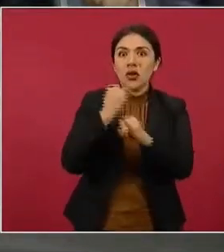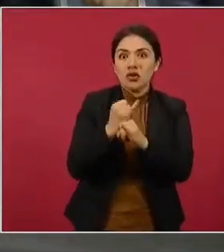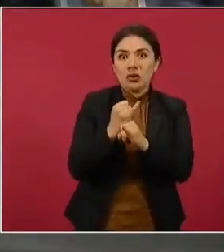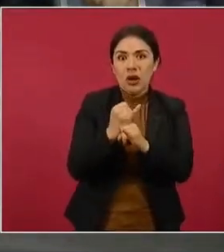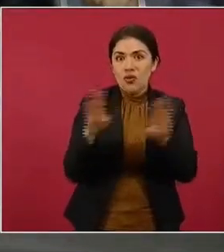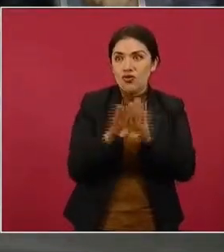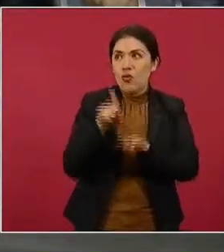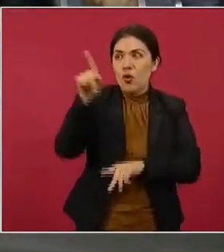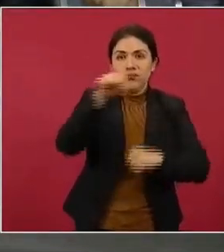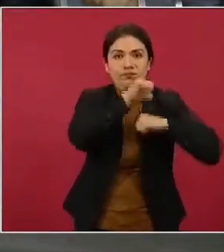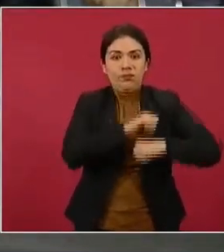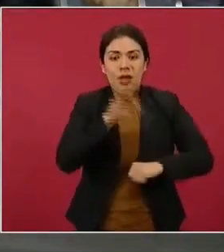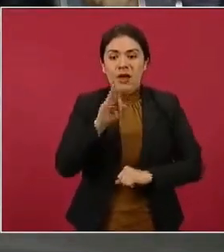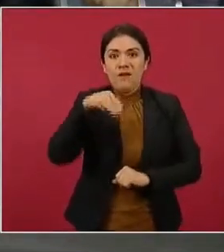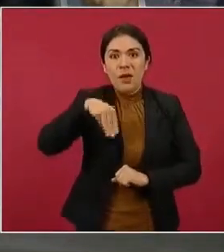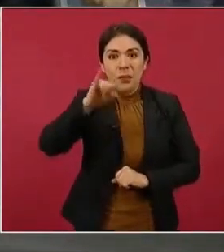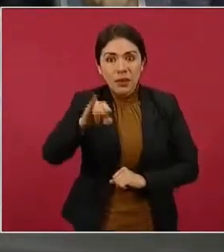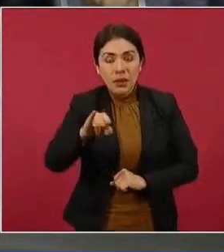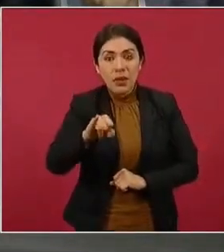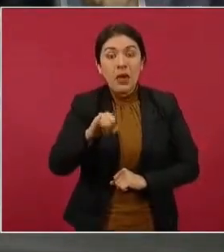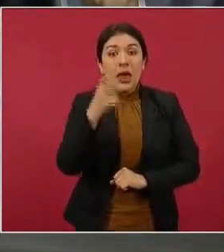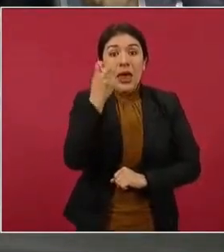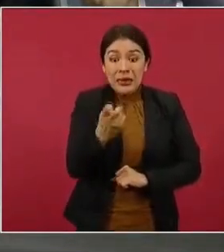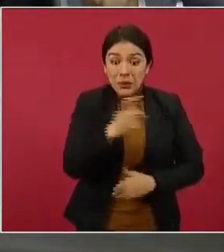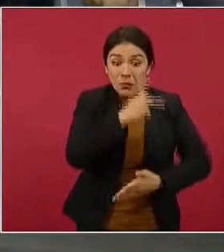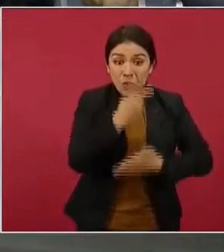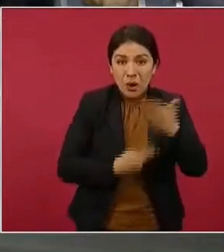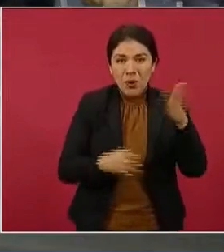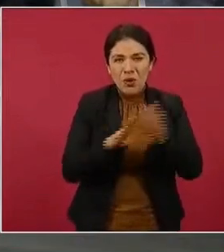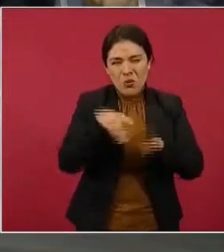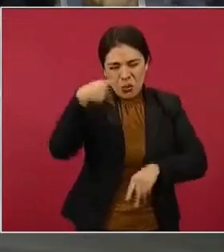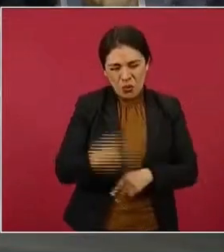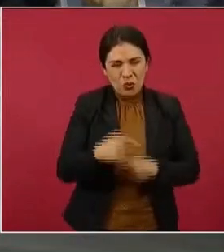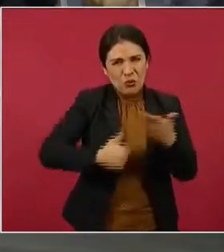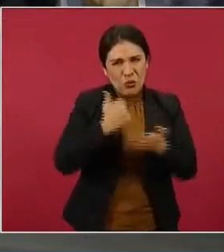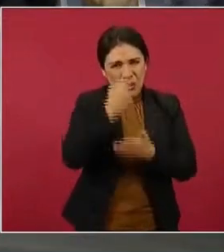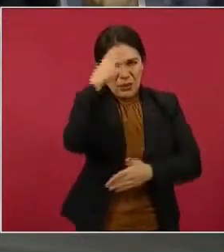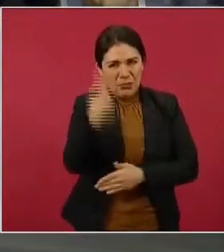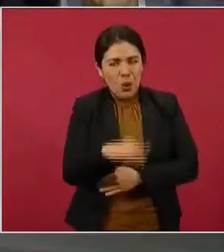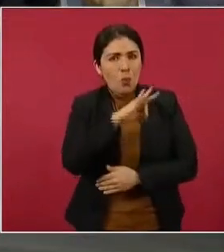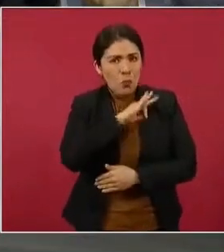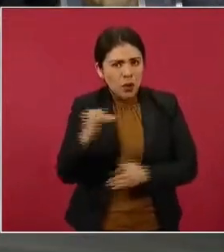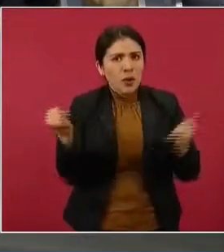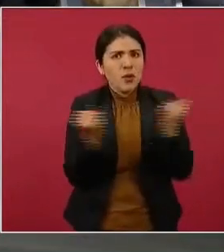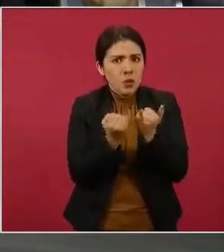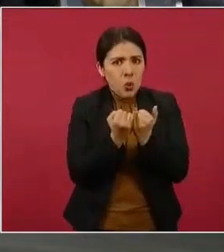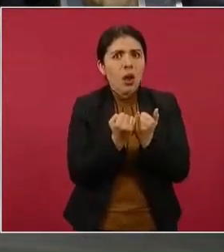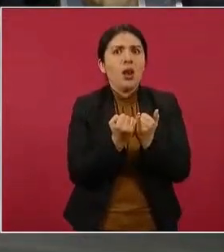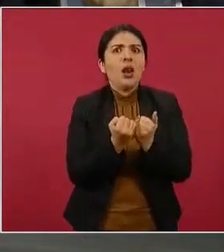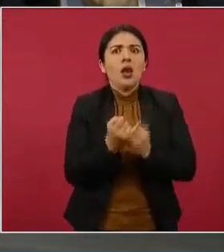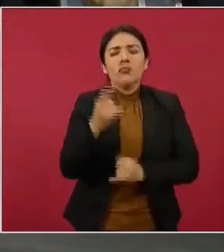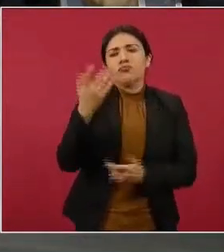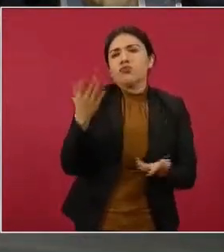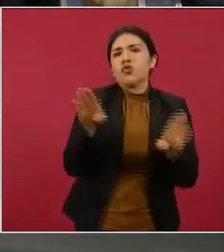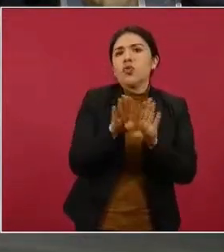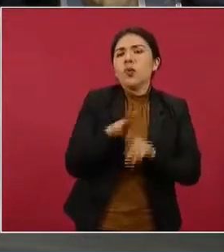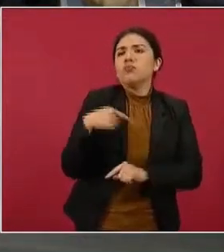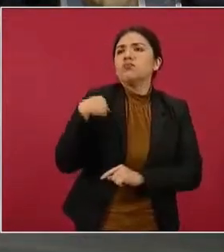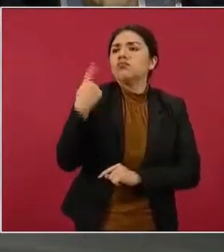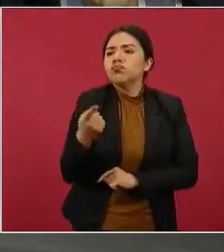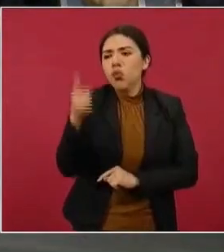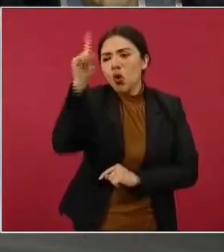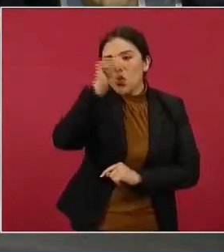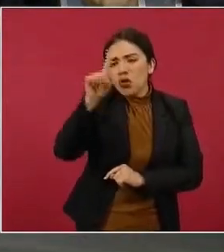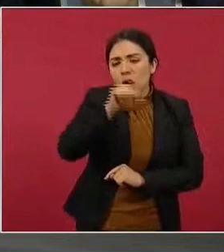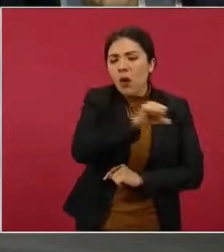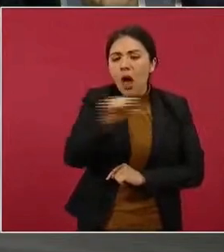Fondo Monetario Internacional, y si este tipo de programas como el de la Ciudad de México pudiera estarse replicando, recomendando a los gobernadores,